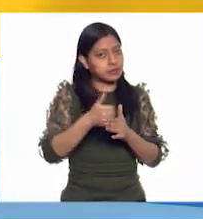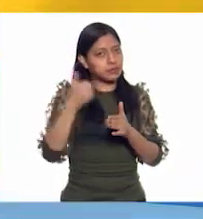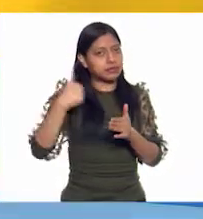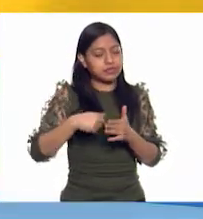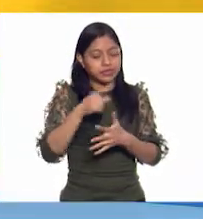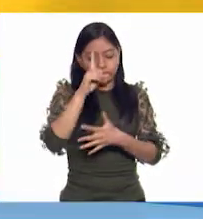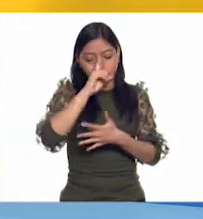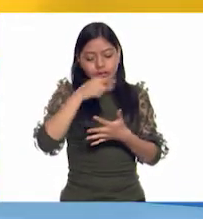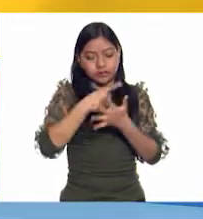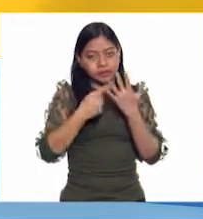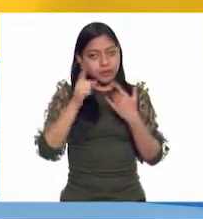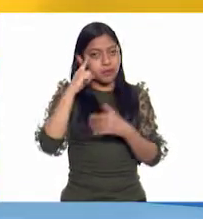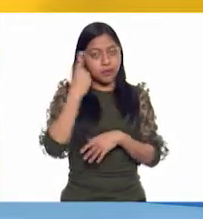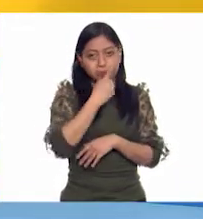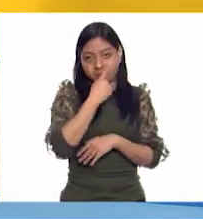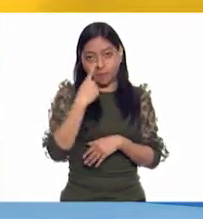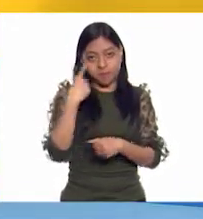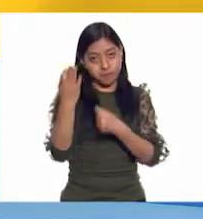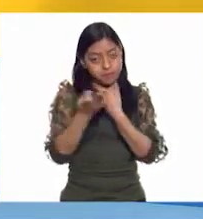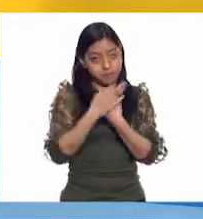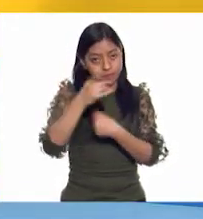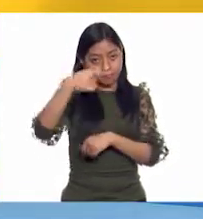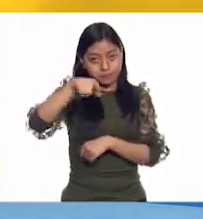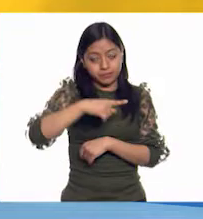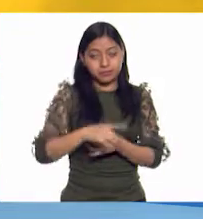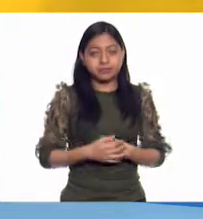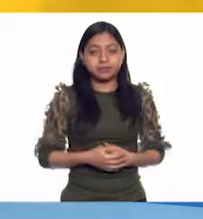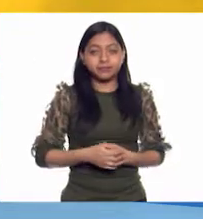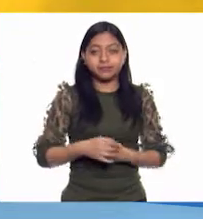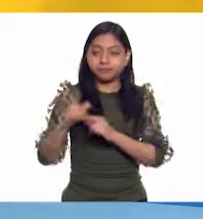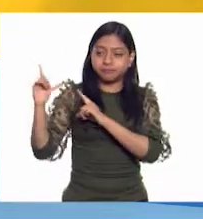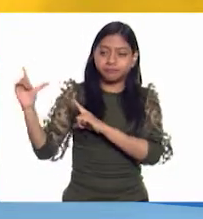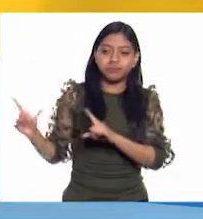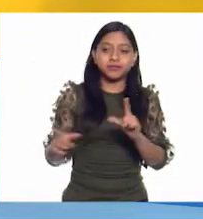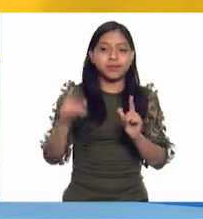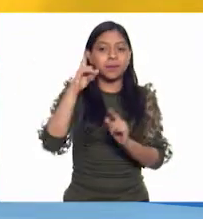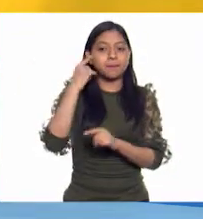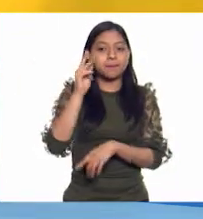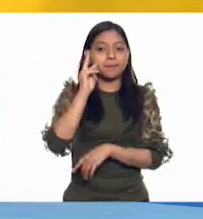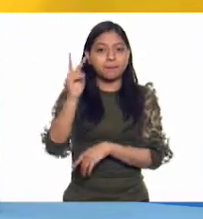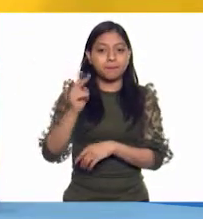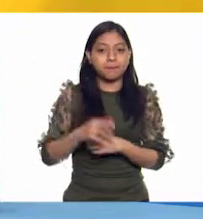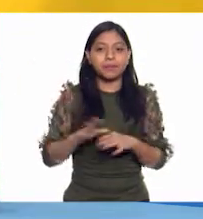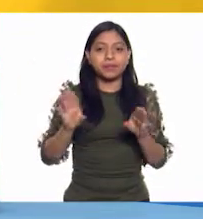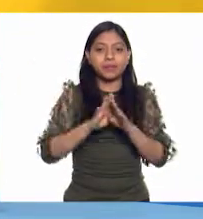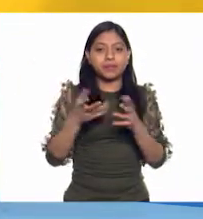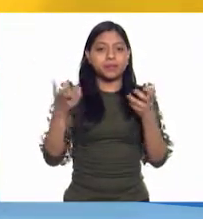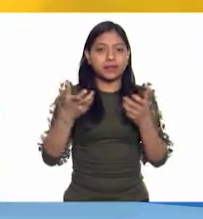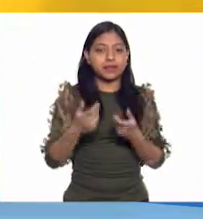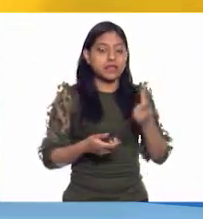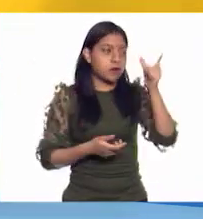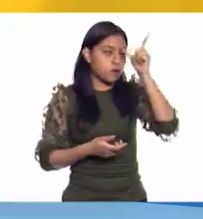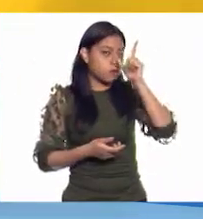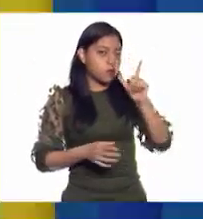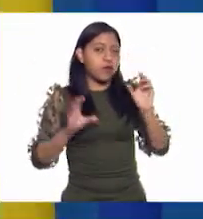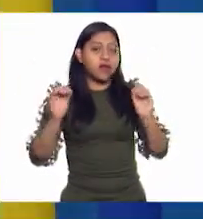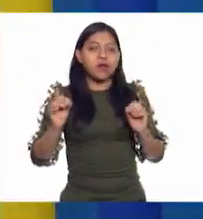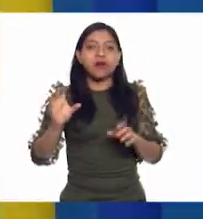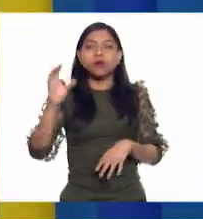Un pequeño repaso para que no se nos olvide qué son y cómo se producen los eclipses, ya sea de sol o de